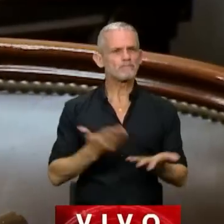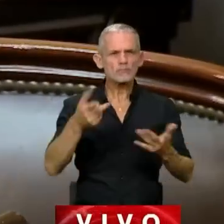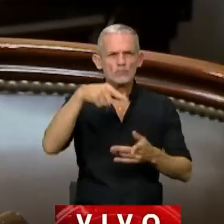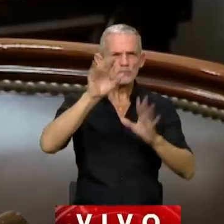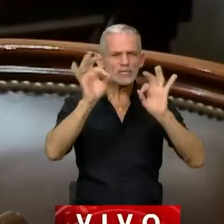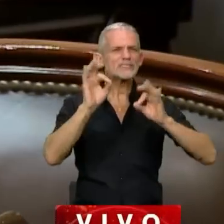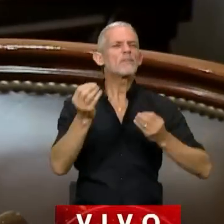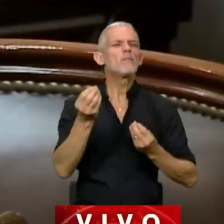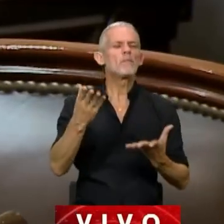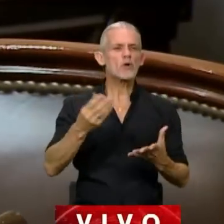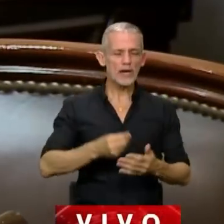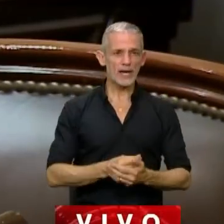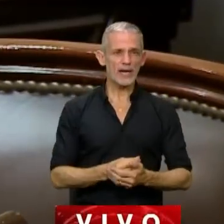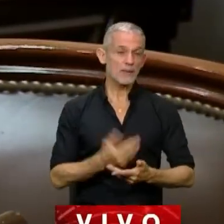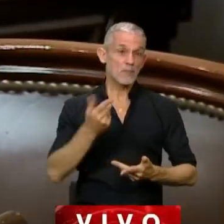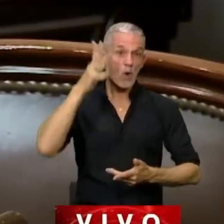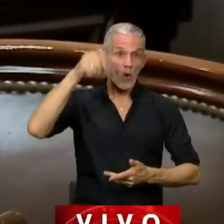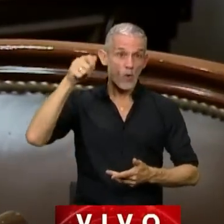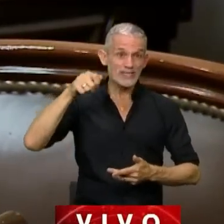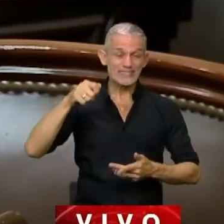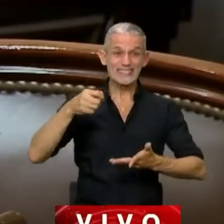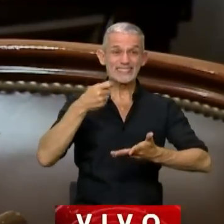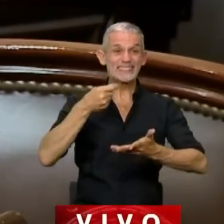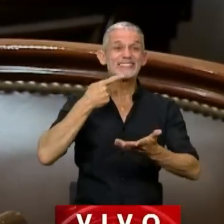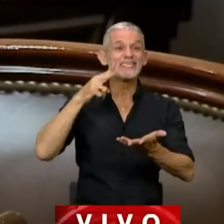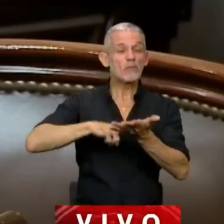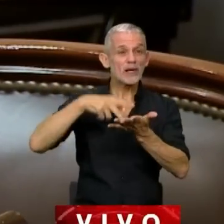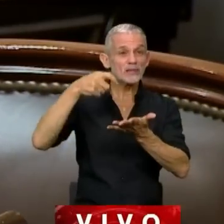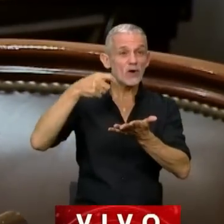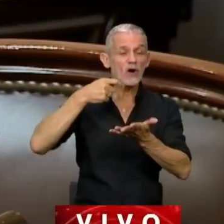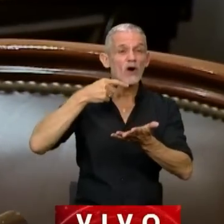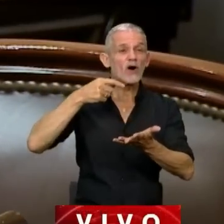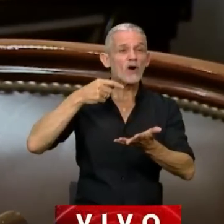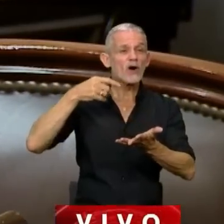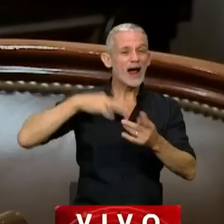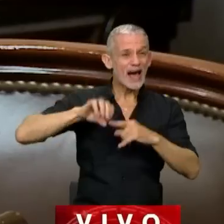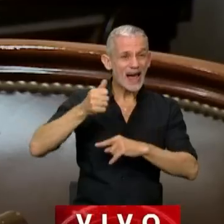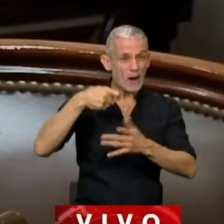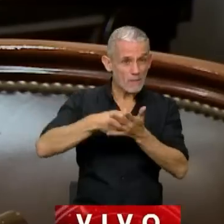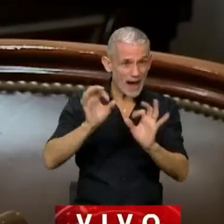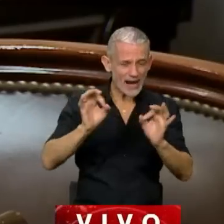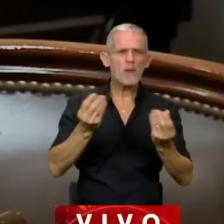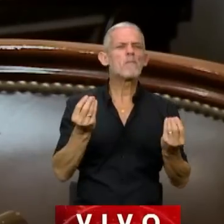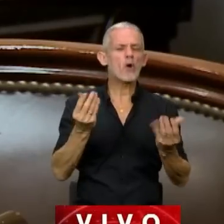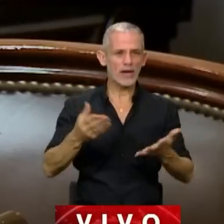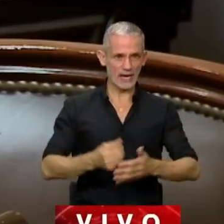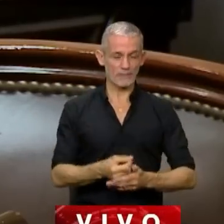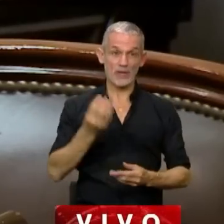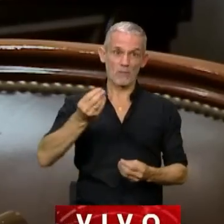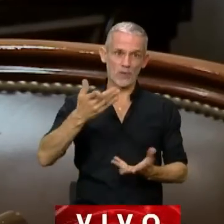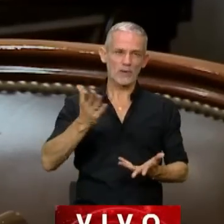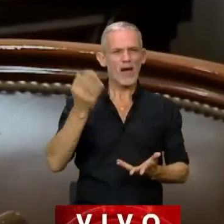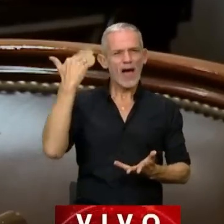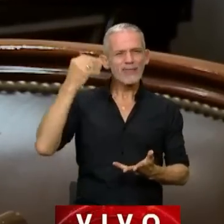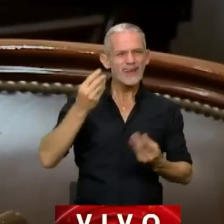¿saben ustedes por qué los jueces no pagaban impuestos de este tipo? Porque en realidad lo que